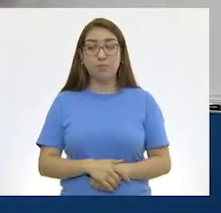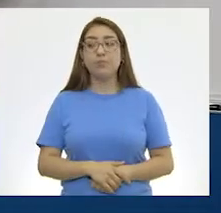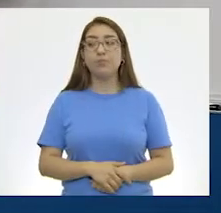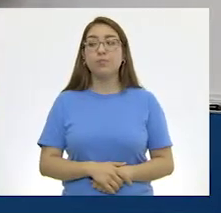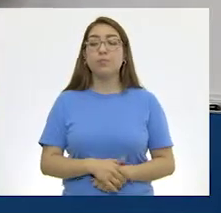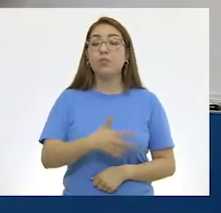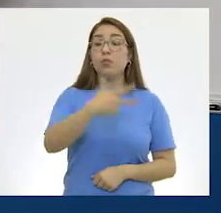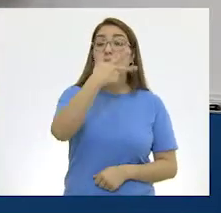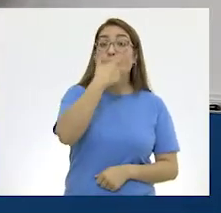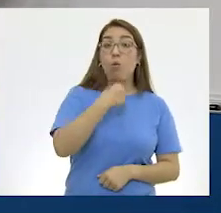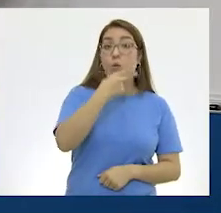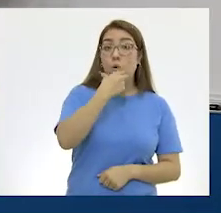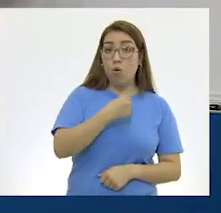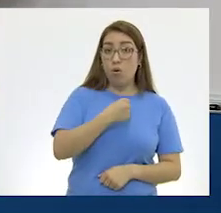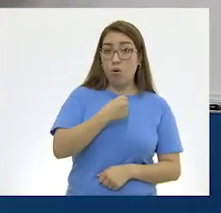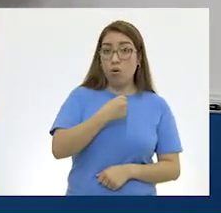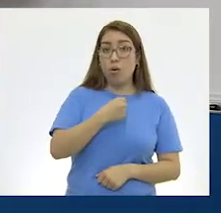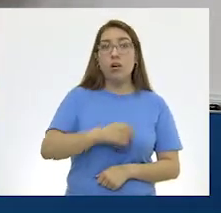masculinas